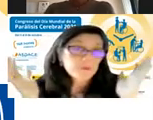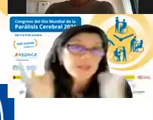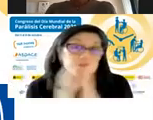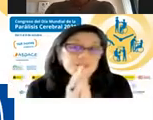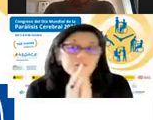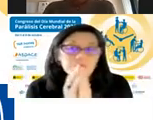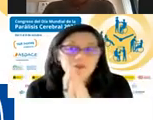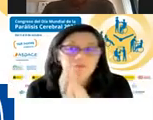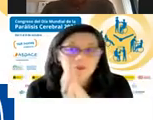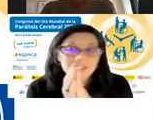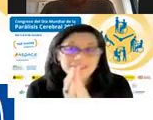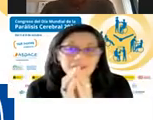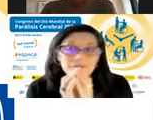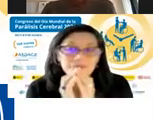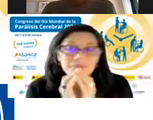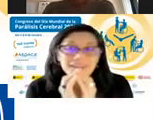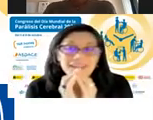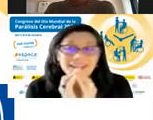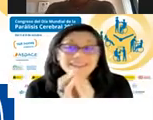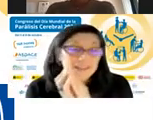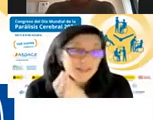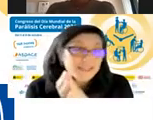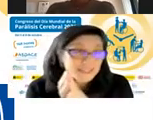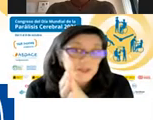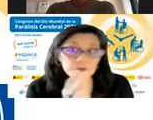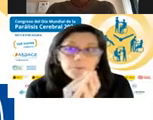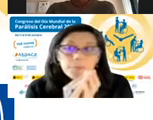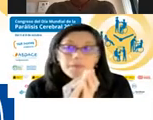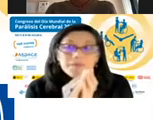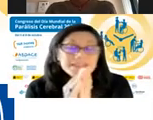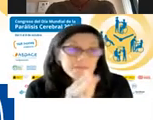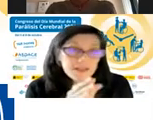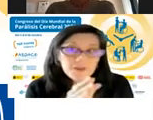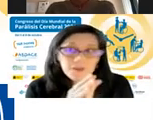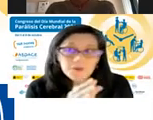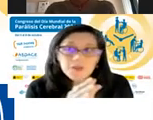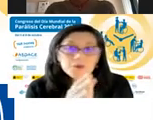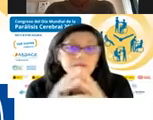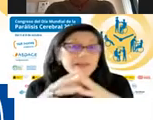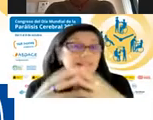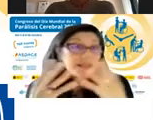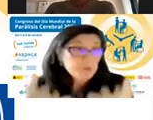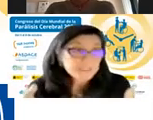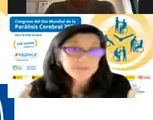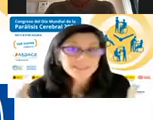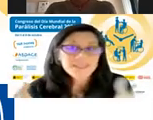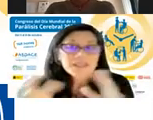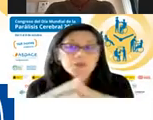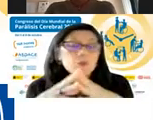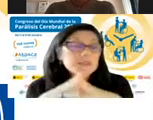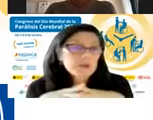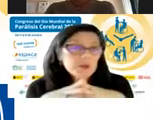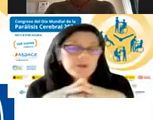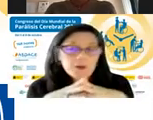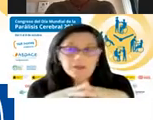último, y no siendo lo menos importante, antes de cerrar la sesión del seminario de hoy, os va a aparecer en vuestras pantallas